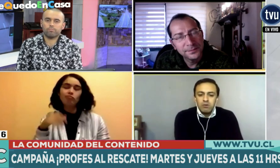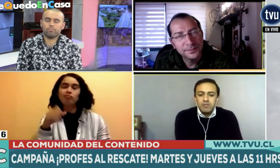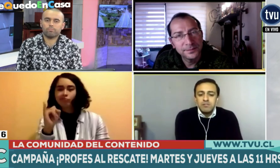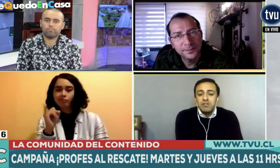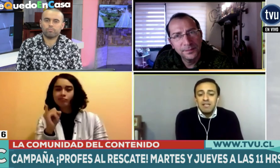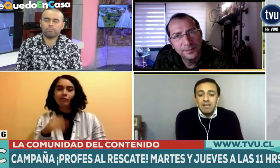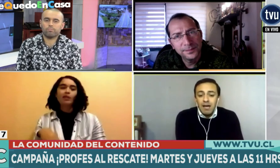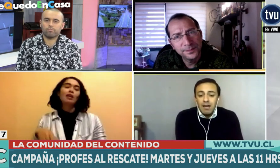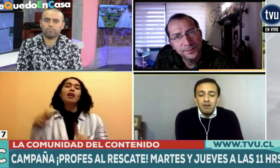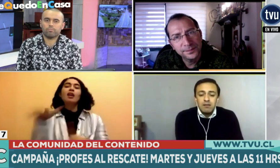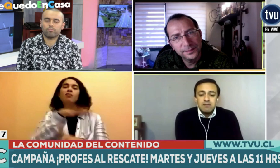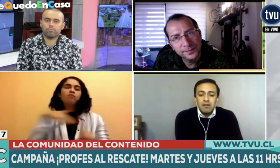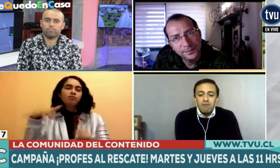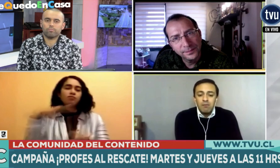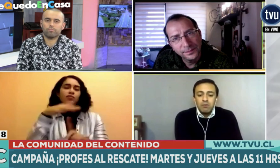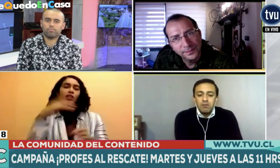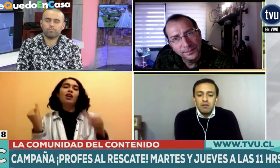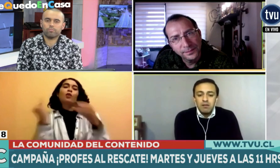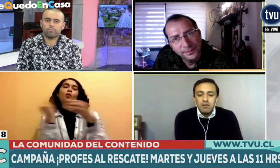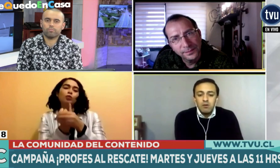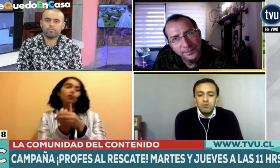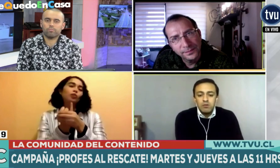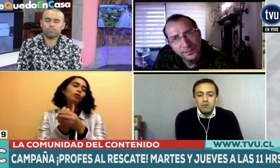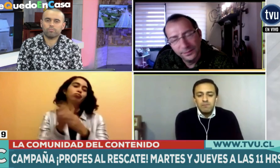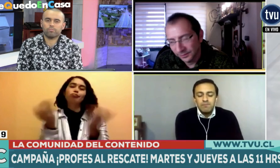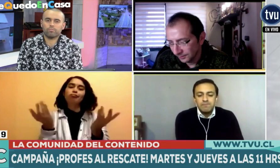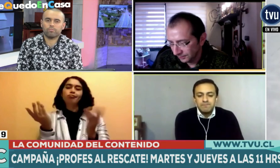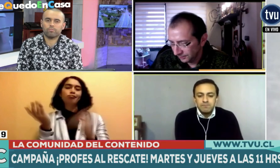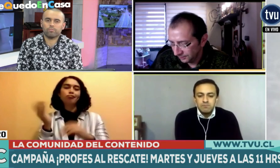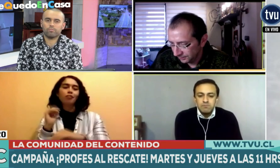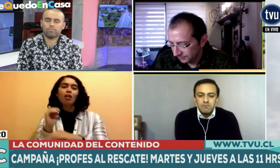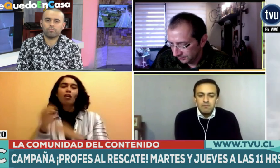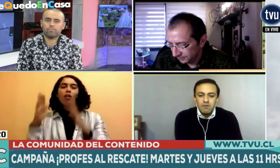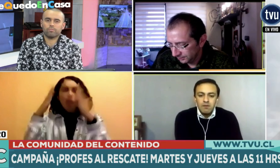Como en contexto general, hablamos de inclusión.